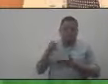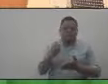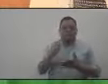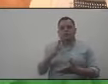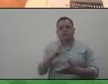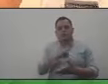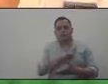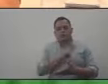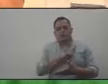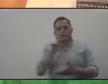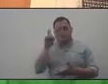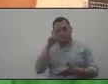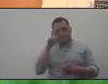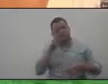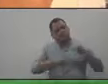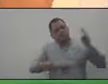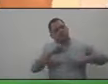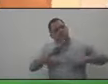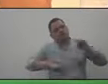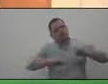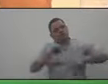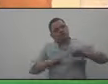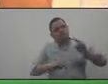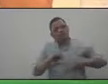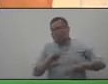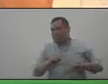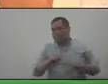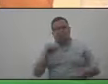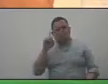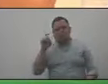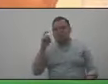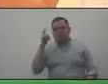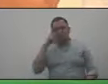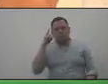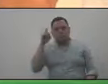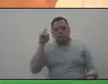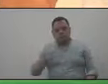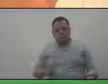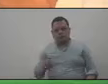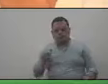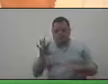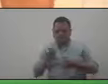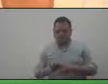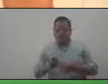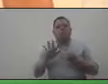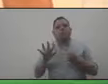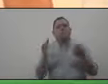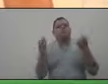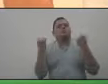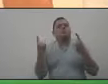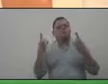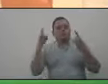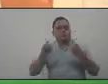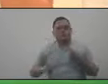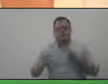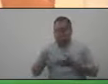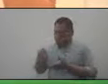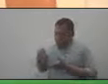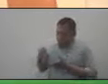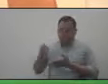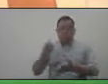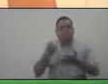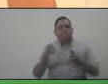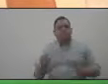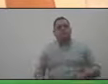solamente en la parte de infraestructura. Nuestro gobernador entiende claramente cómo funciona y por eso ha entendido que era necesario